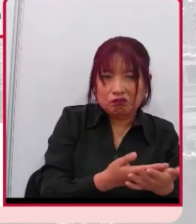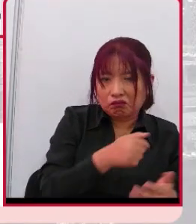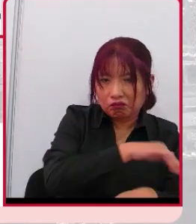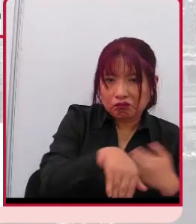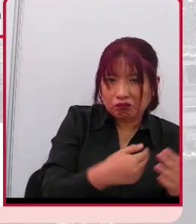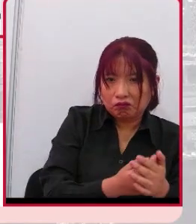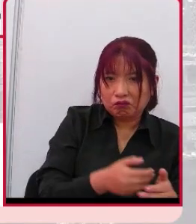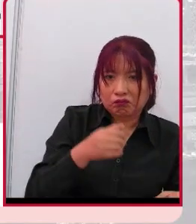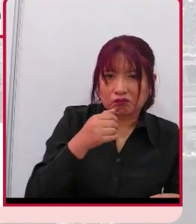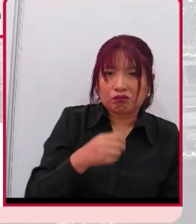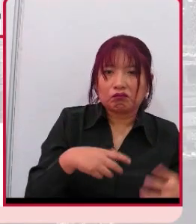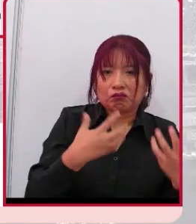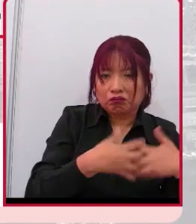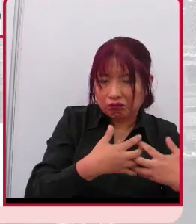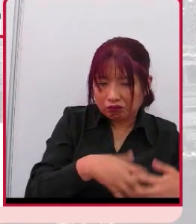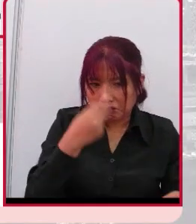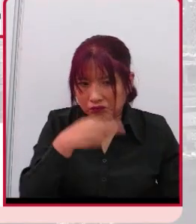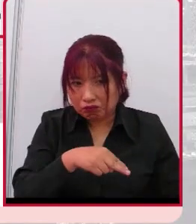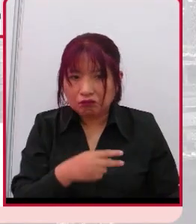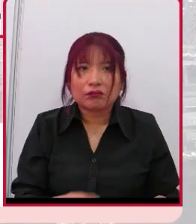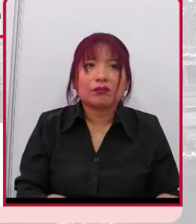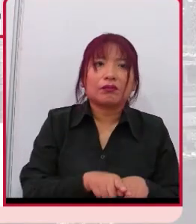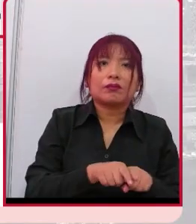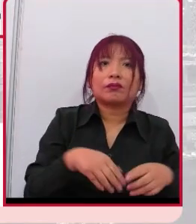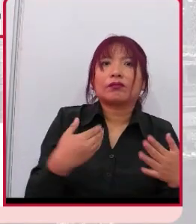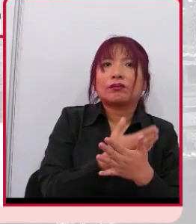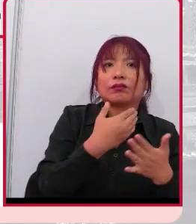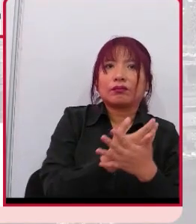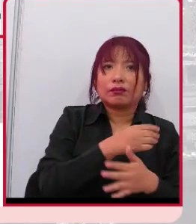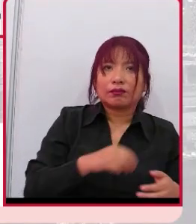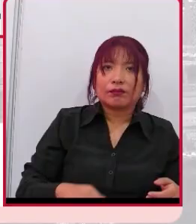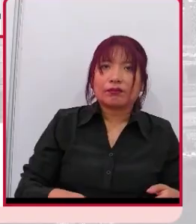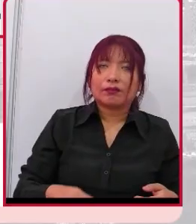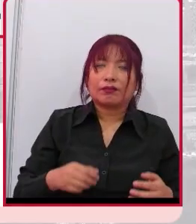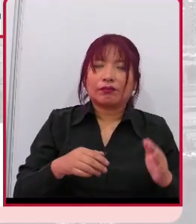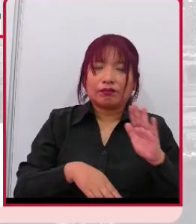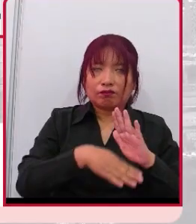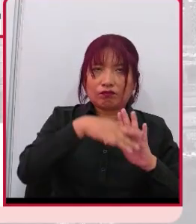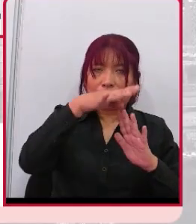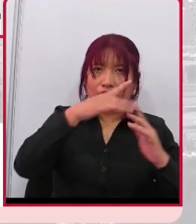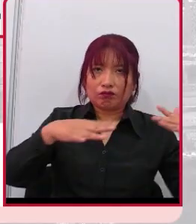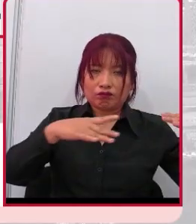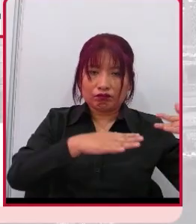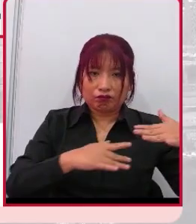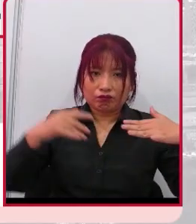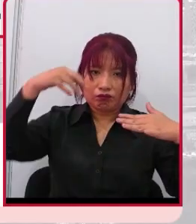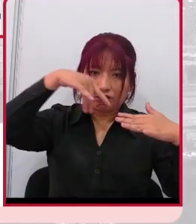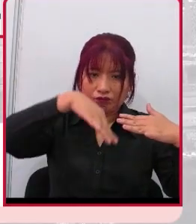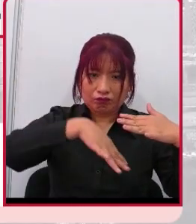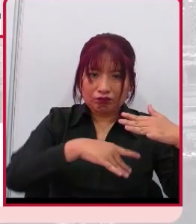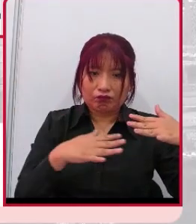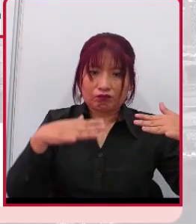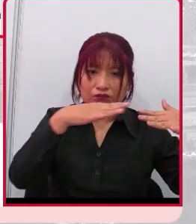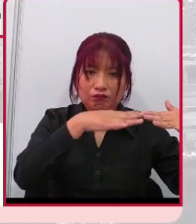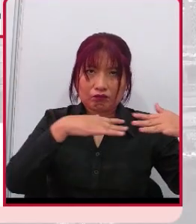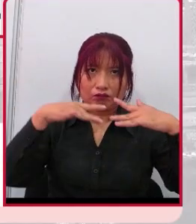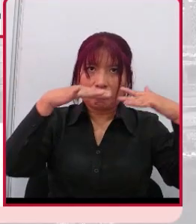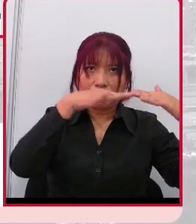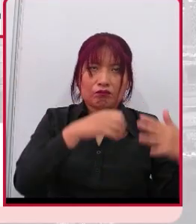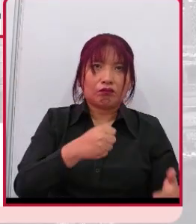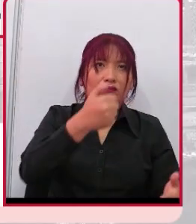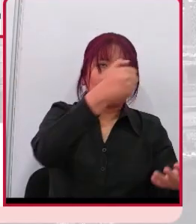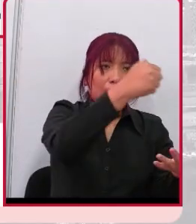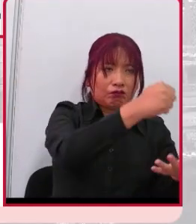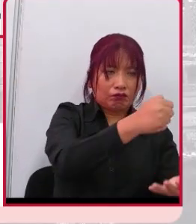logró obtener una nueva configuración del circuito de molienda y flotación. Esta disminución de tonelaje obviamente también